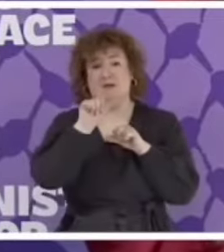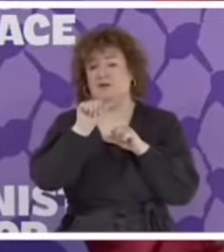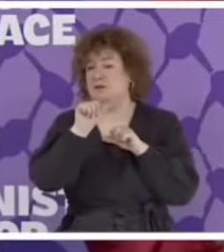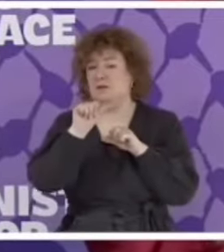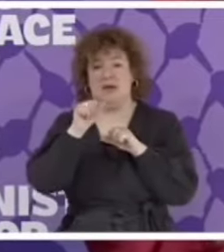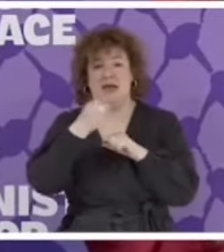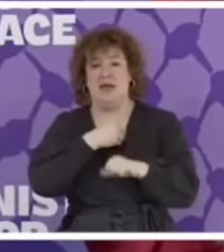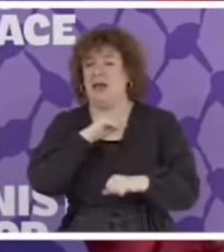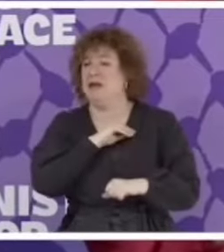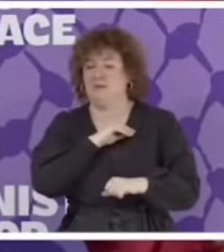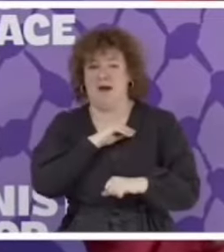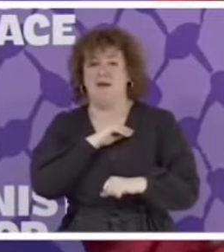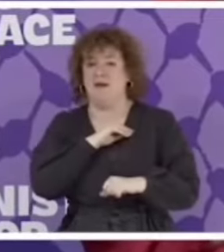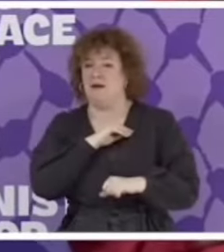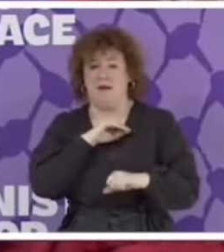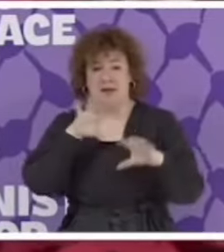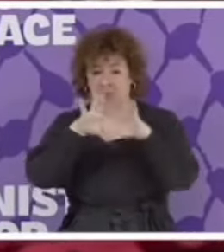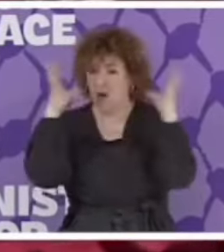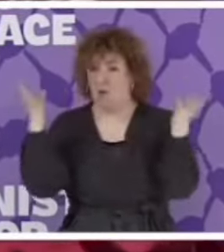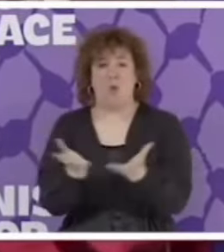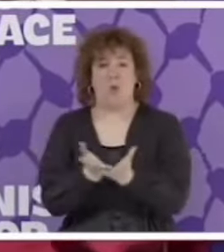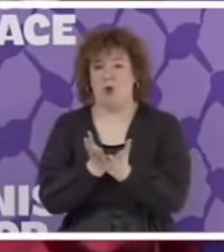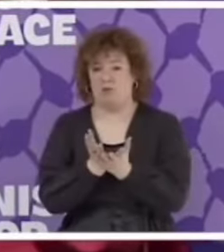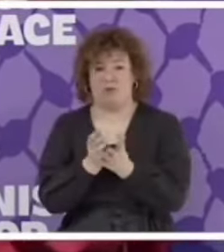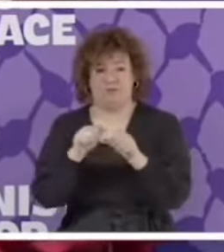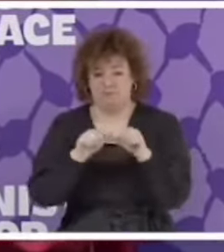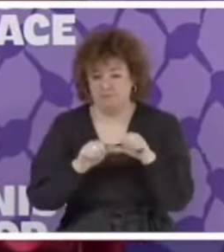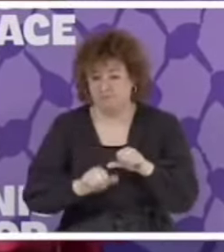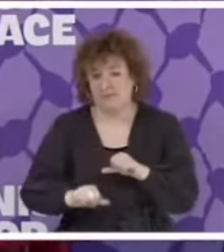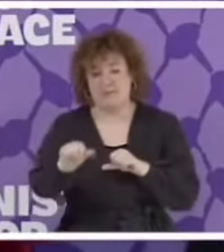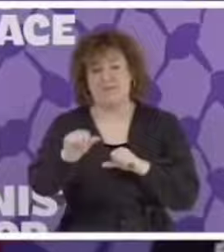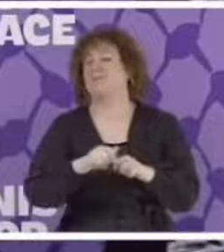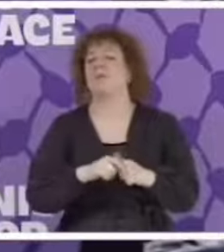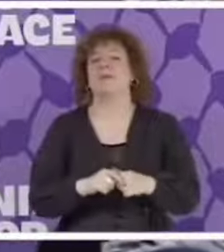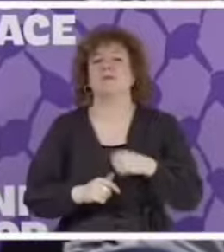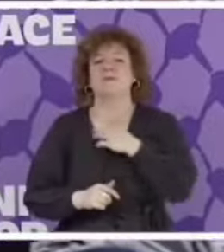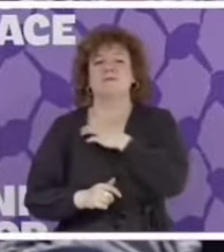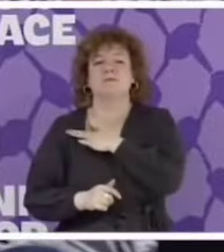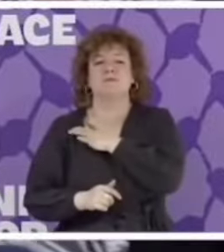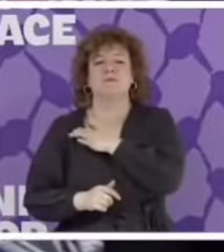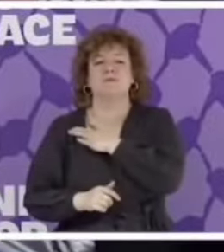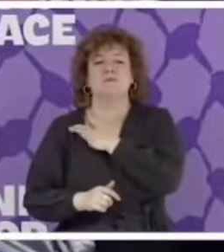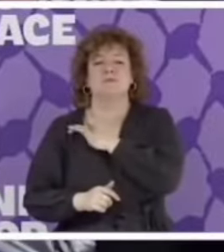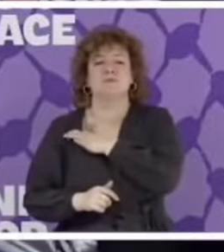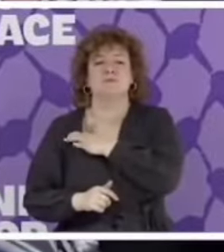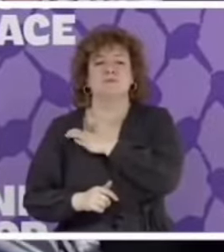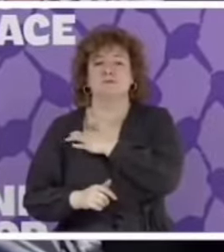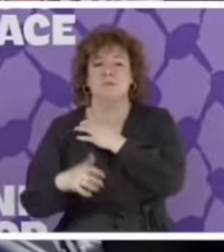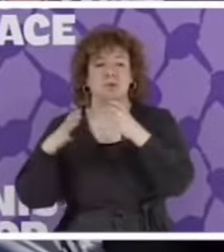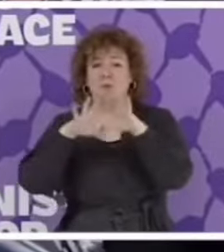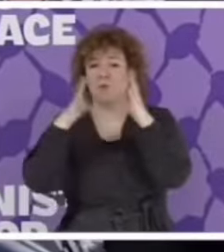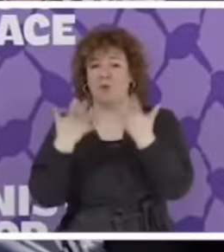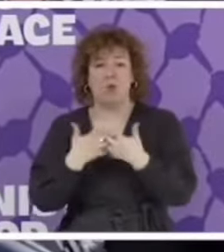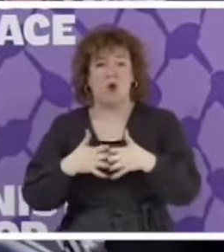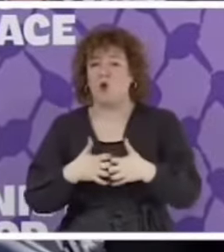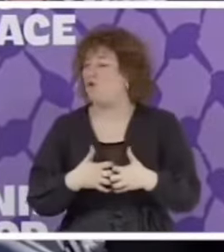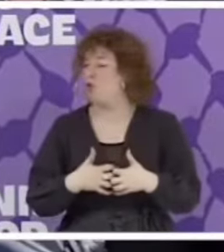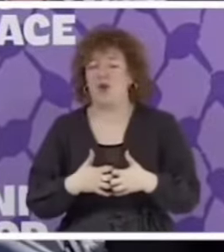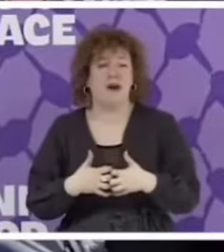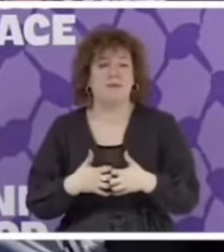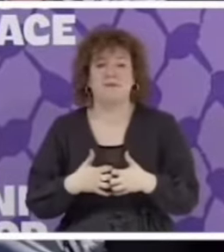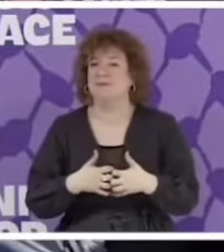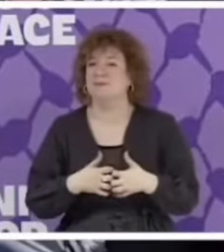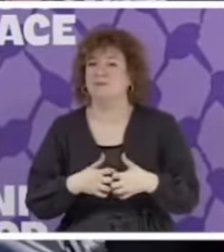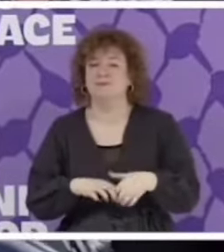en nuestro país y en el mundo entero. El mundo, compañeras, el mundo no funciona. No